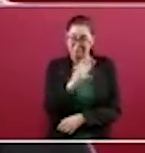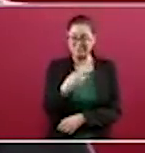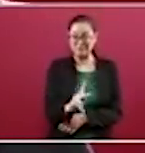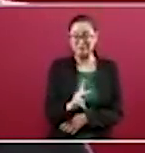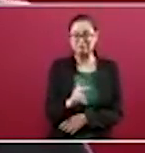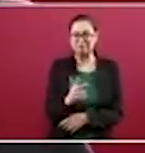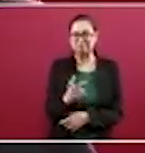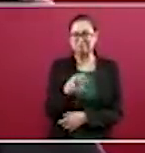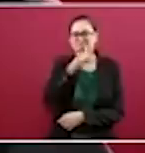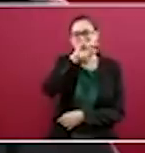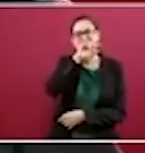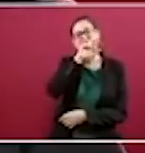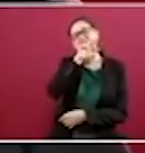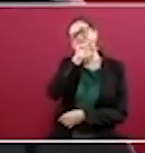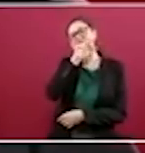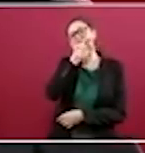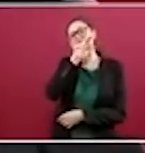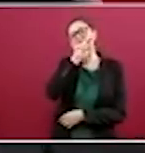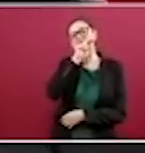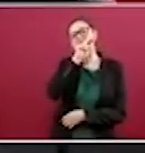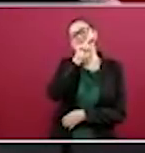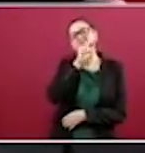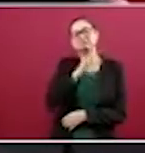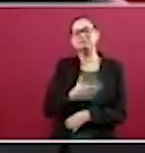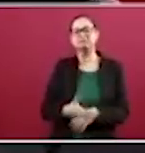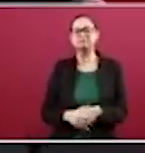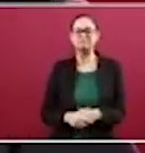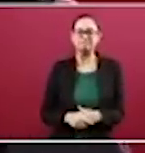preocupación de que estén